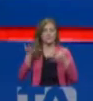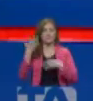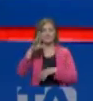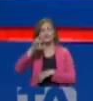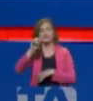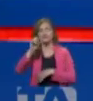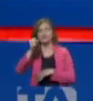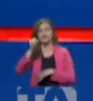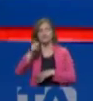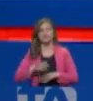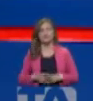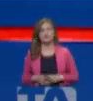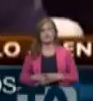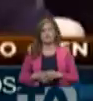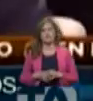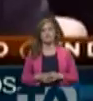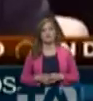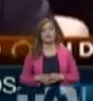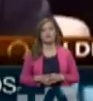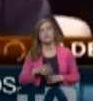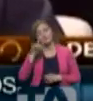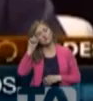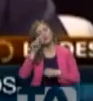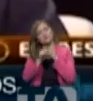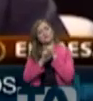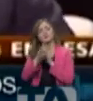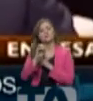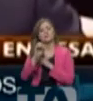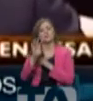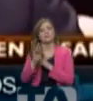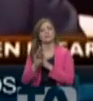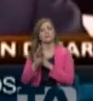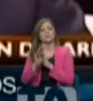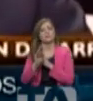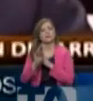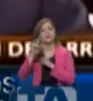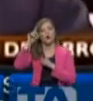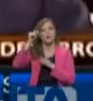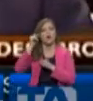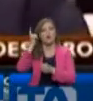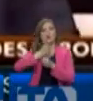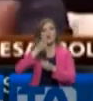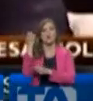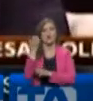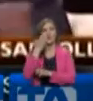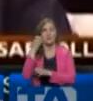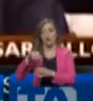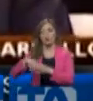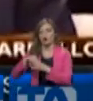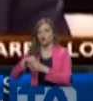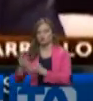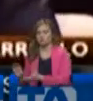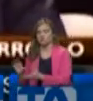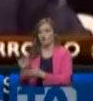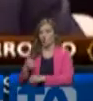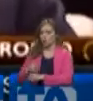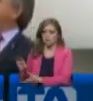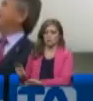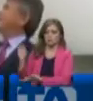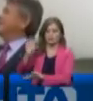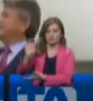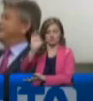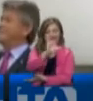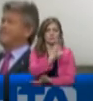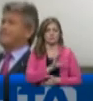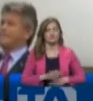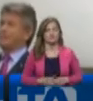30S. Recuerden que en el año 2007 tuve que gobernar con decretos de emergencia para poder movilizar recursos de un sector a otro.